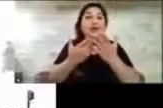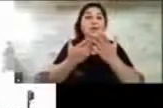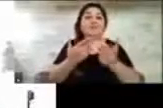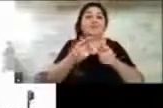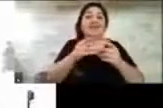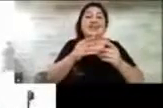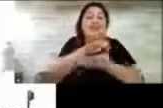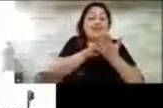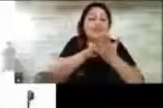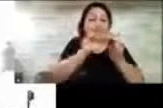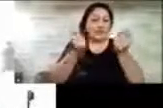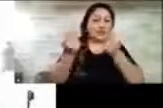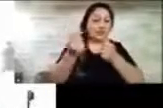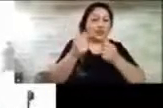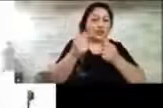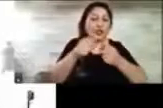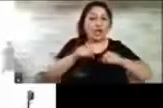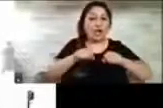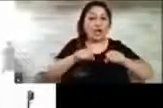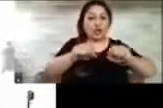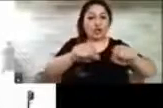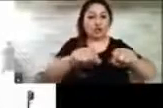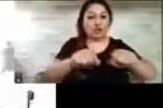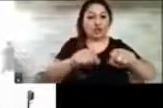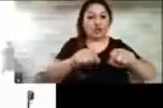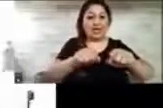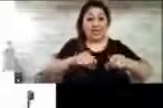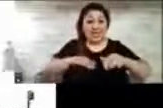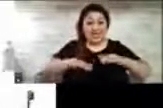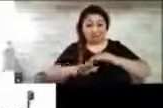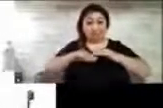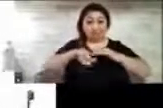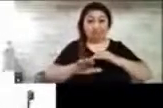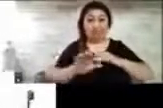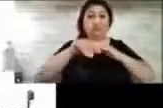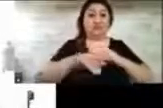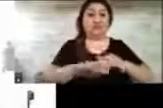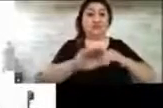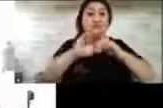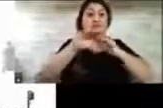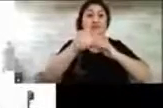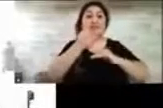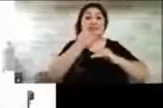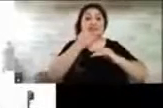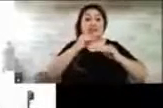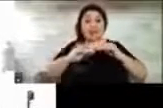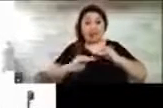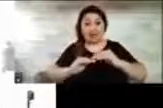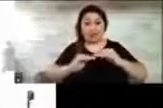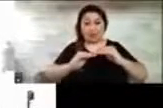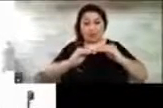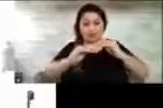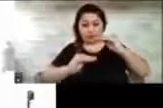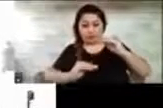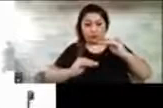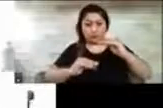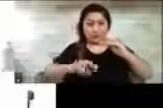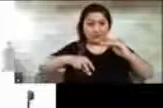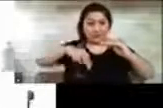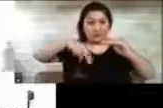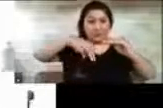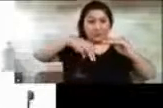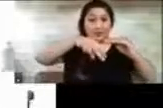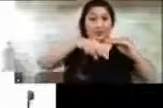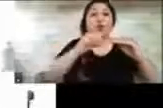coche, que es la irregularidad y desnivel de las veredas, el rebaje de solera desnivelado en relación a la calzada, o la misma ausencia de esta,